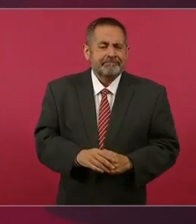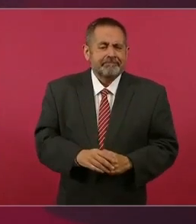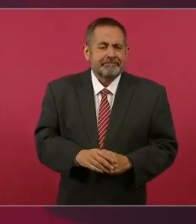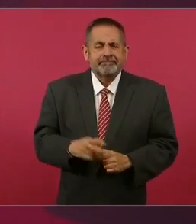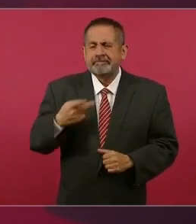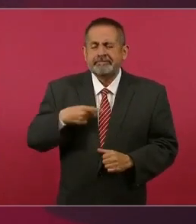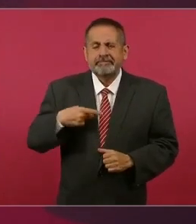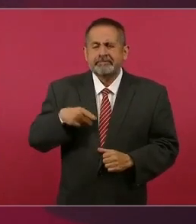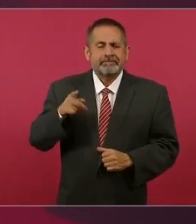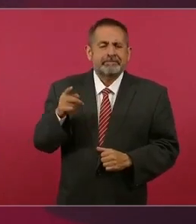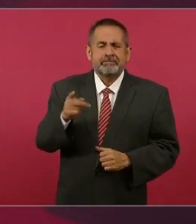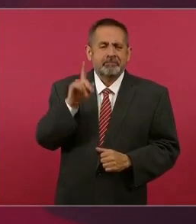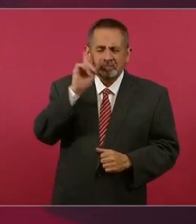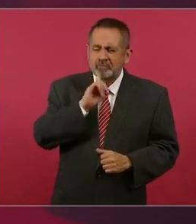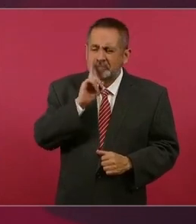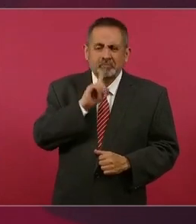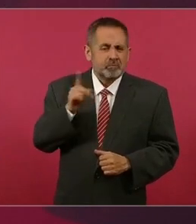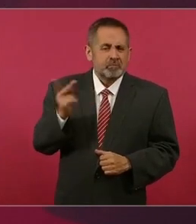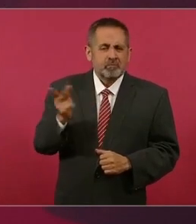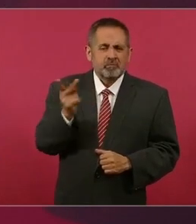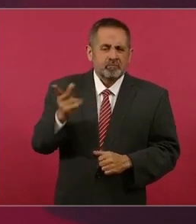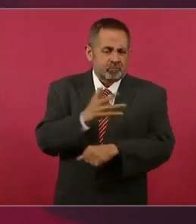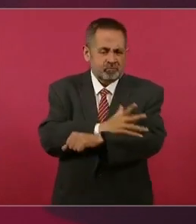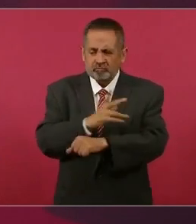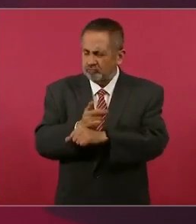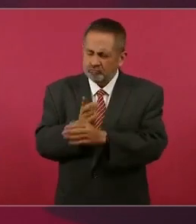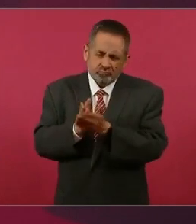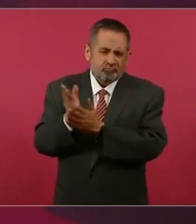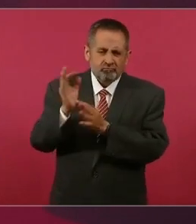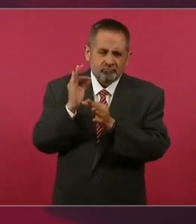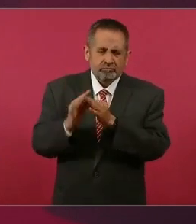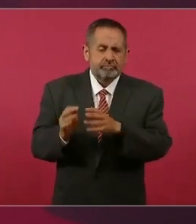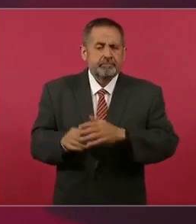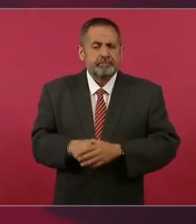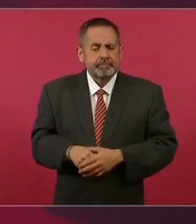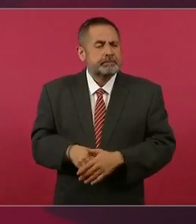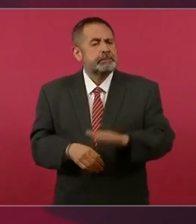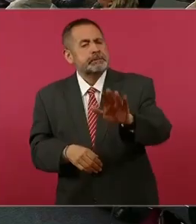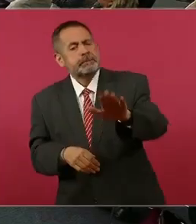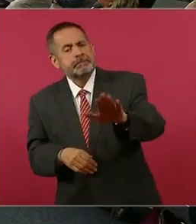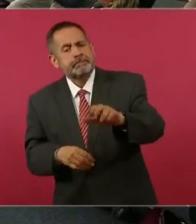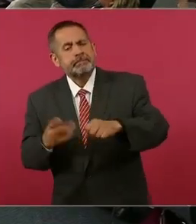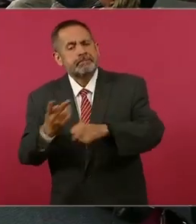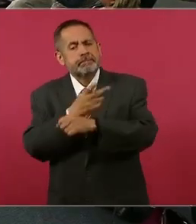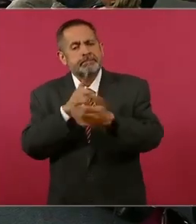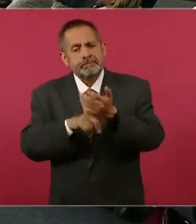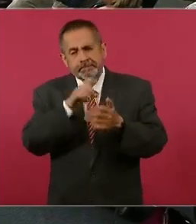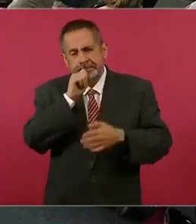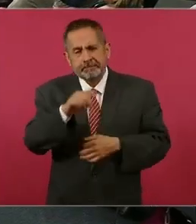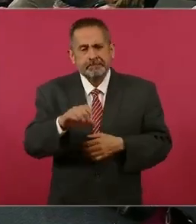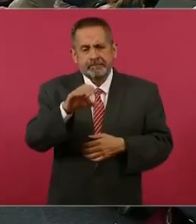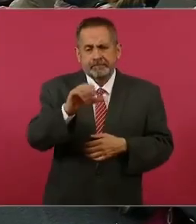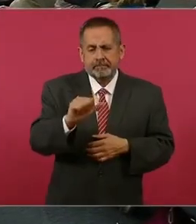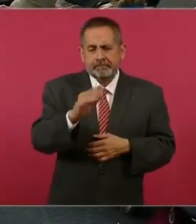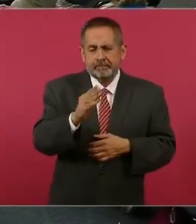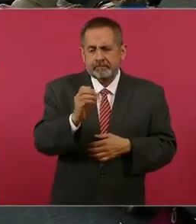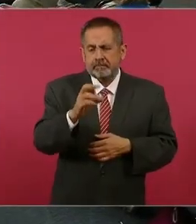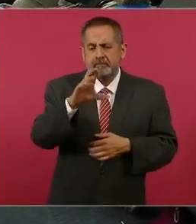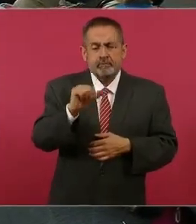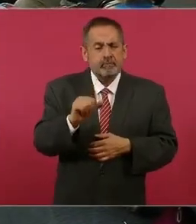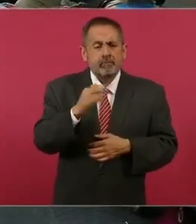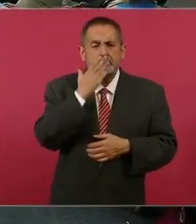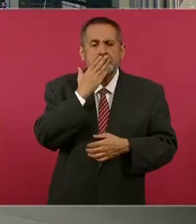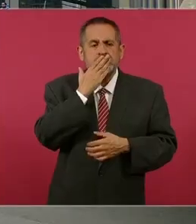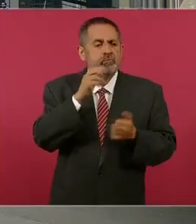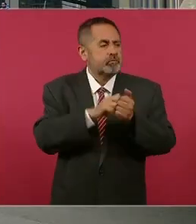pues mujeres honestas. Que es algo que también ha pasado, por ejemplo, en Caborca, Sonora, con